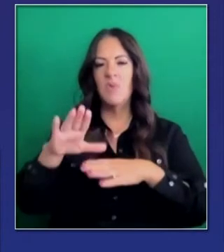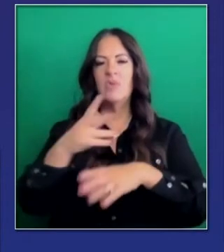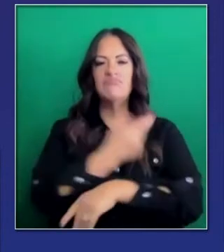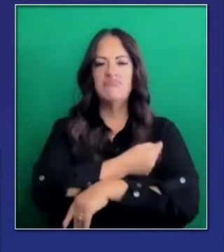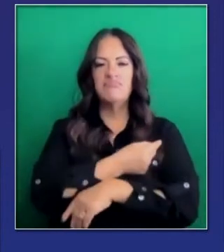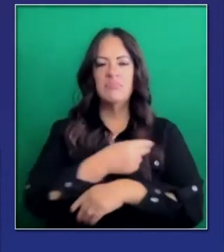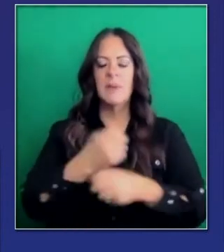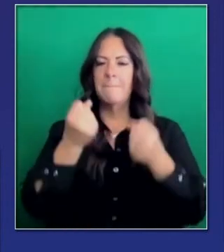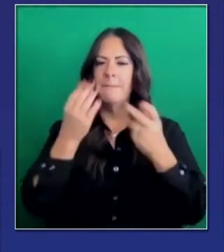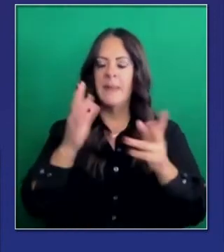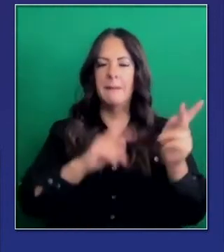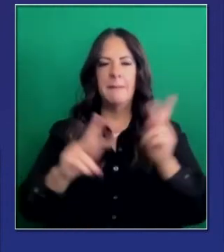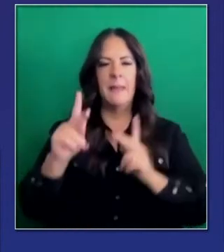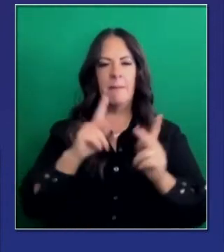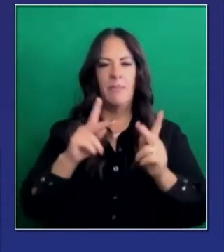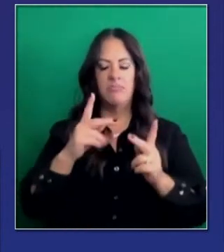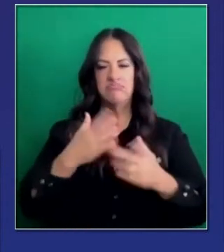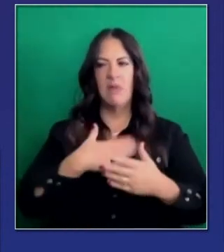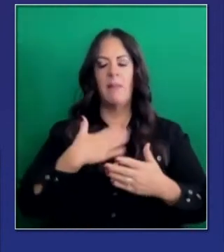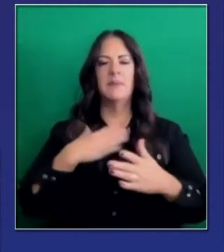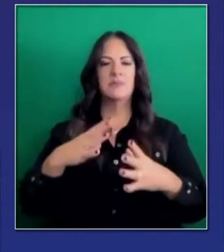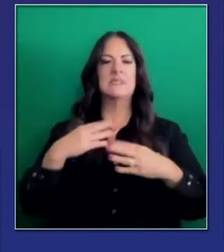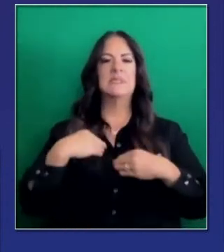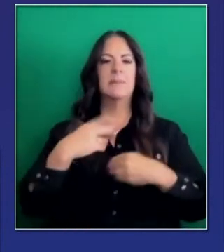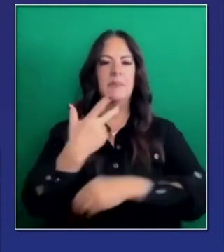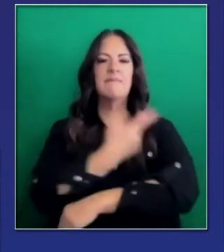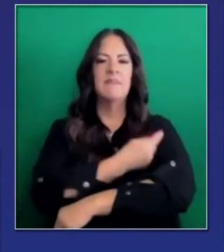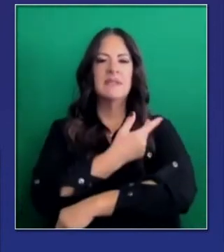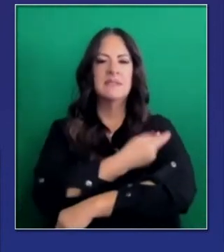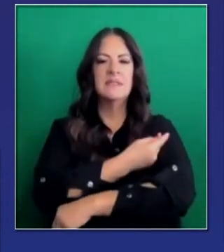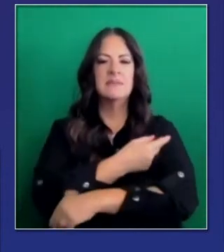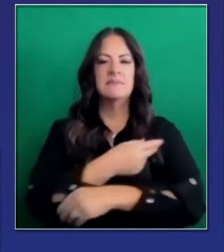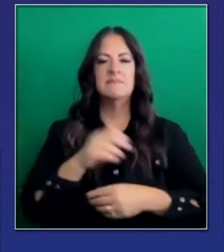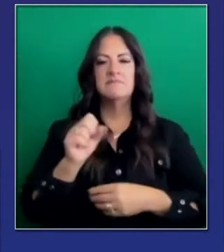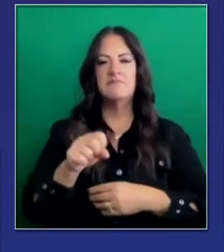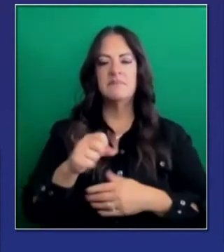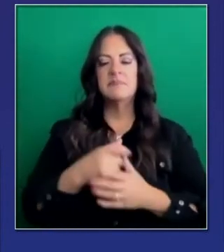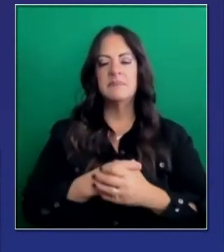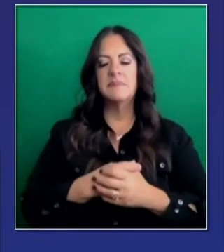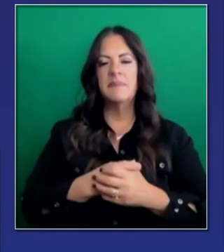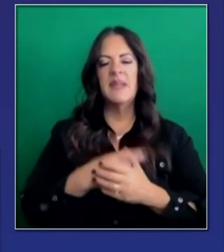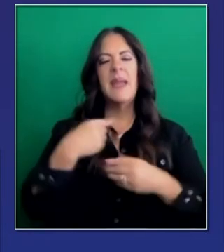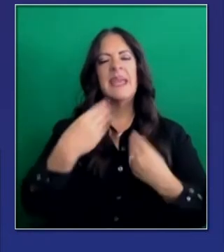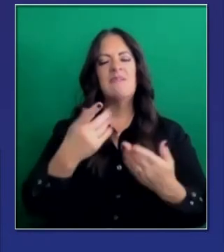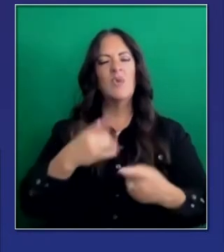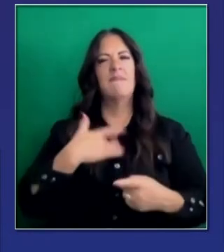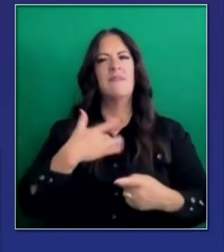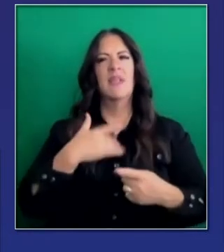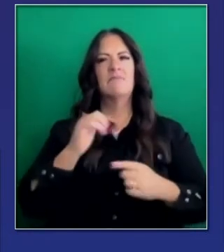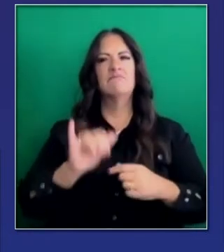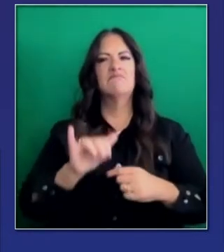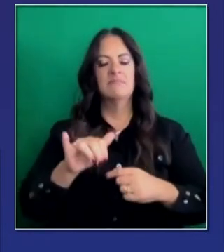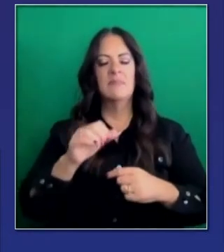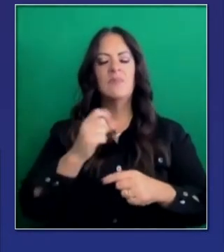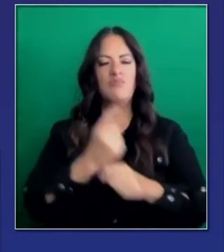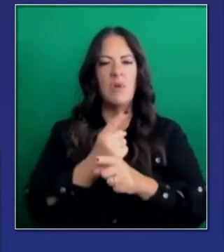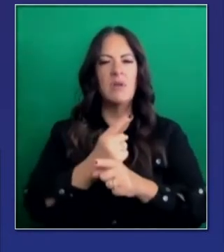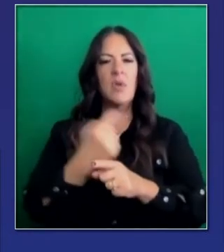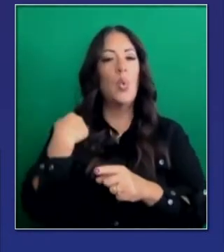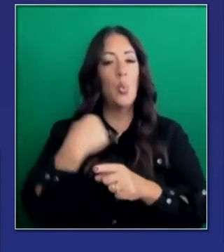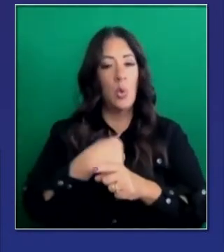recibe la vacuna y les da la impresión de que tal vez nosotros